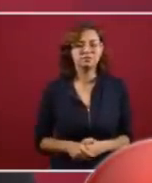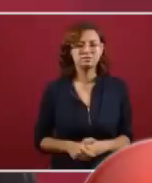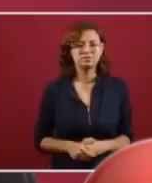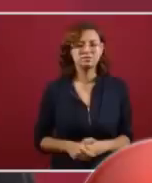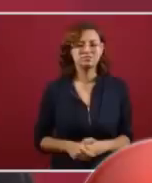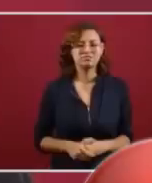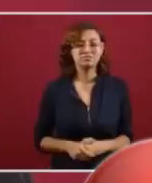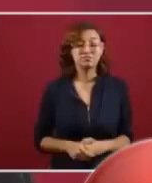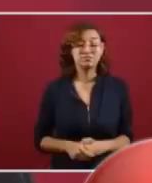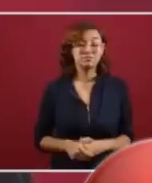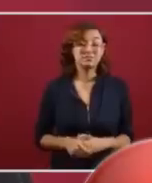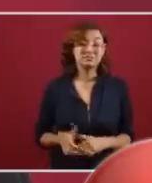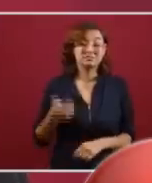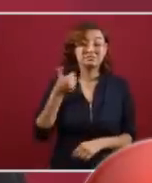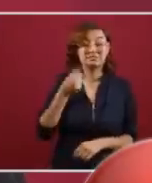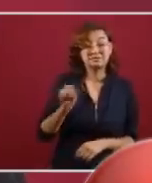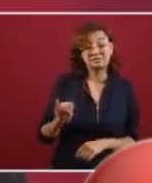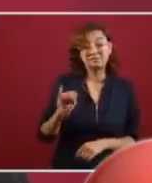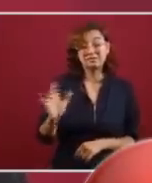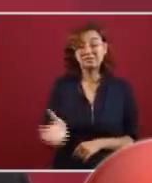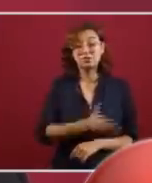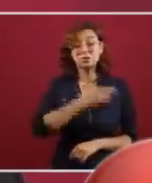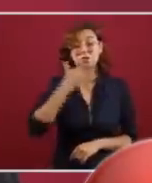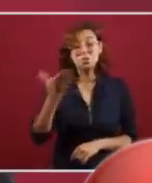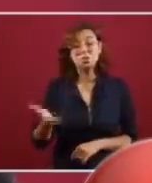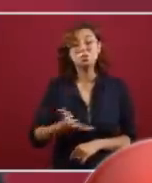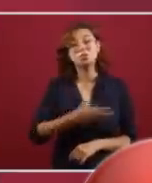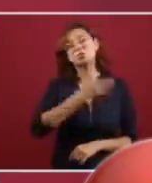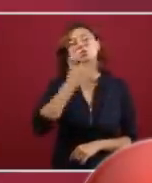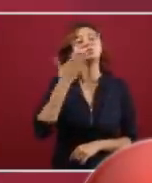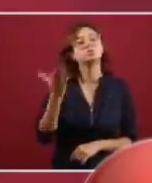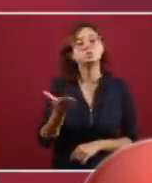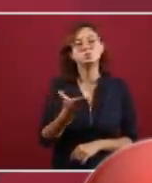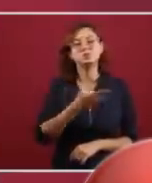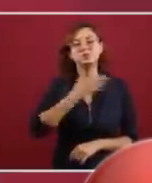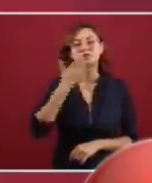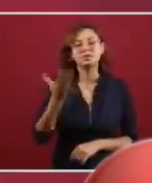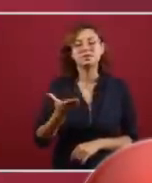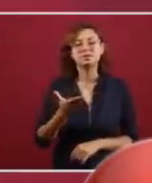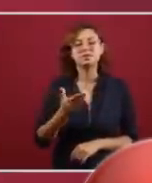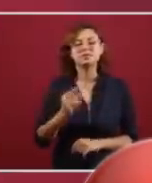Esa práctica se trasladó